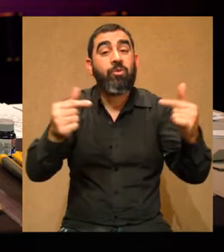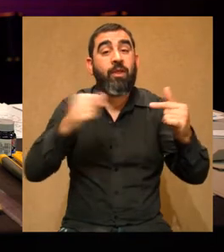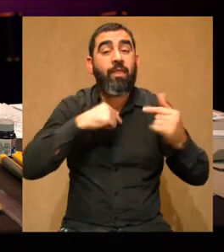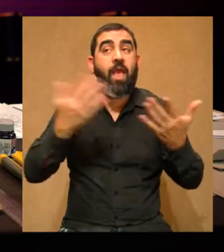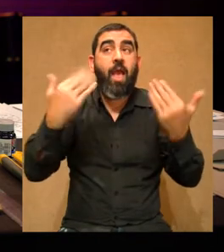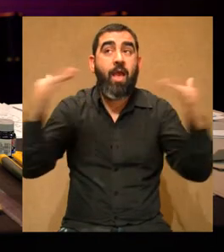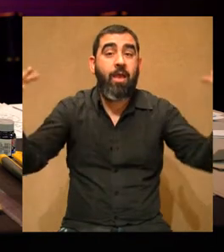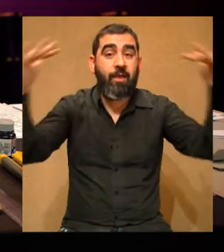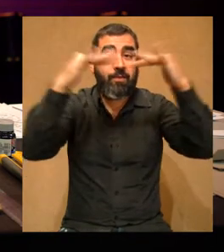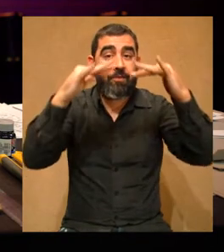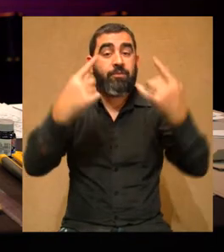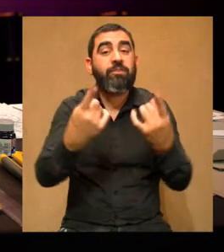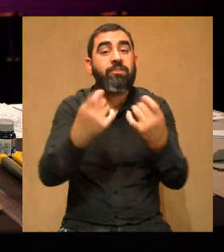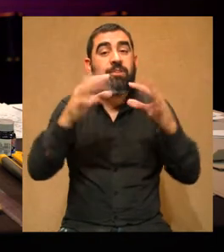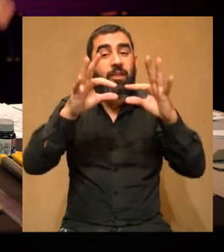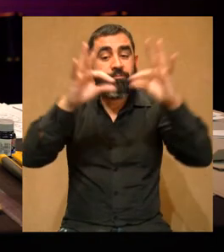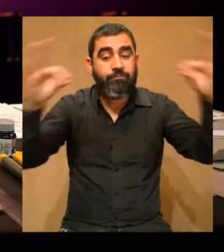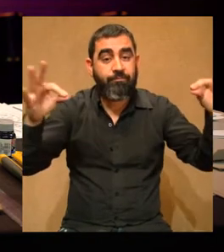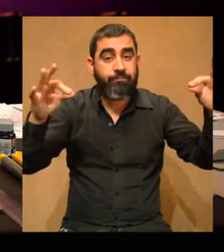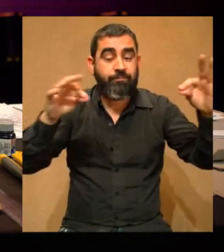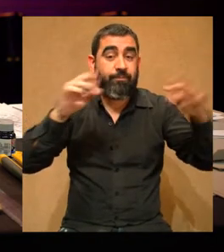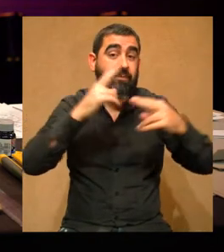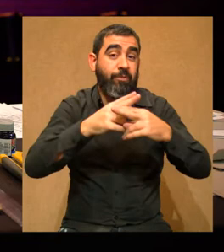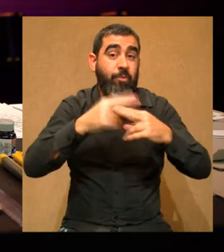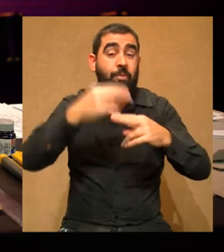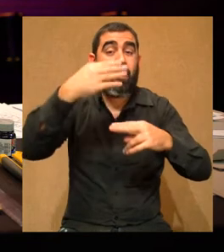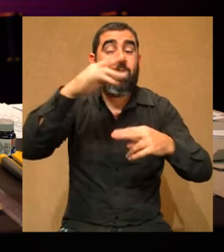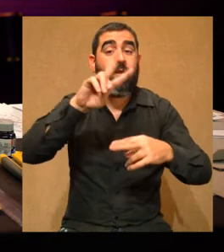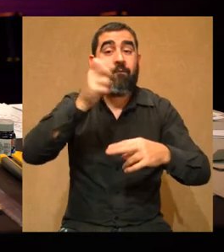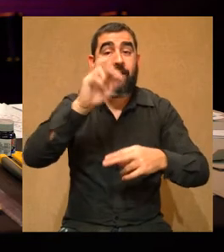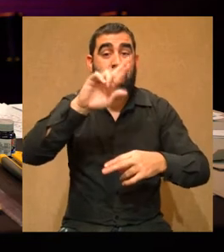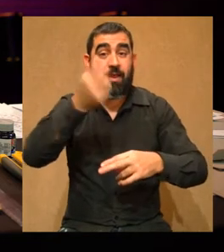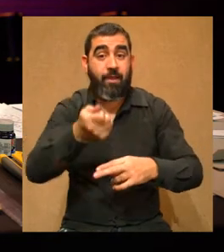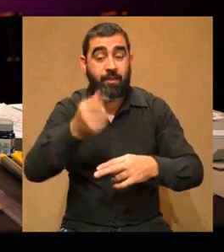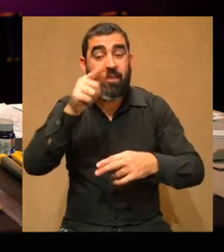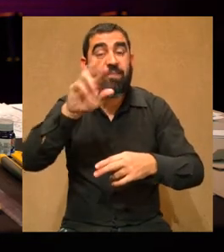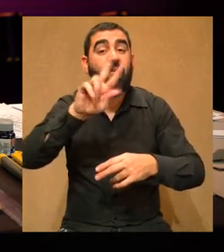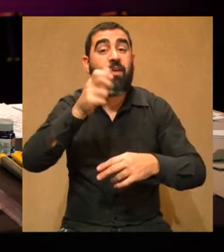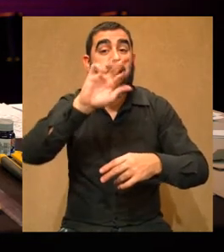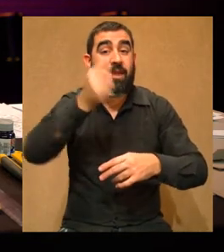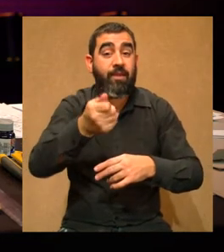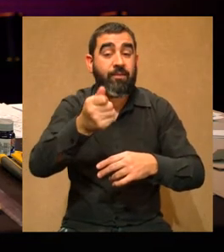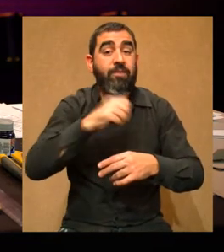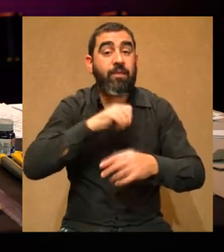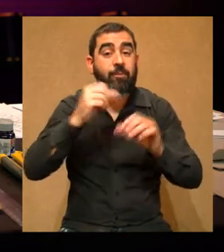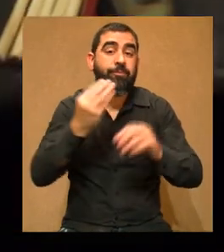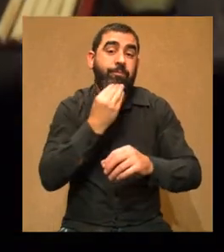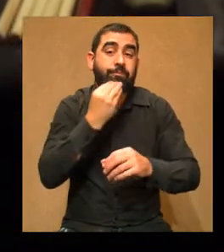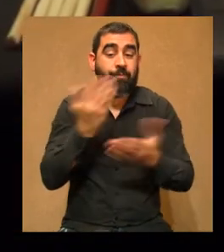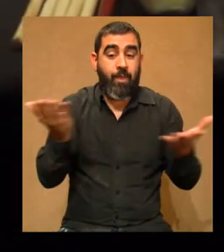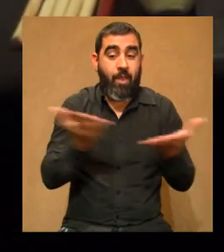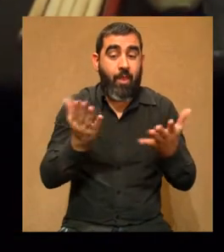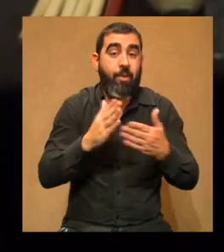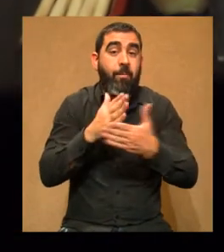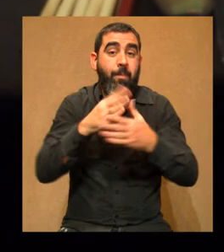elementos aéreos entonces van colgados en lo que nosotros llamamos varas de decorados estas varas de decorado las vamos a simular